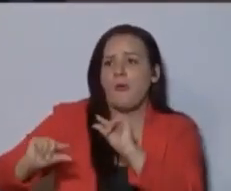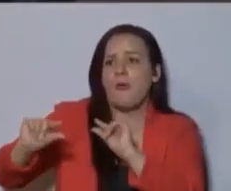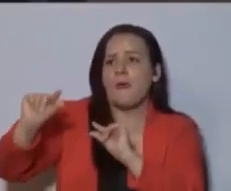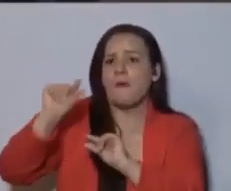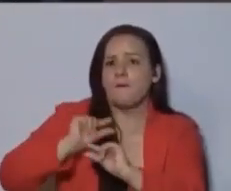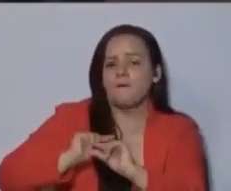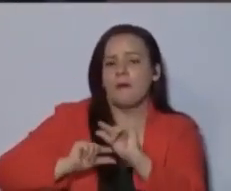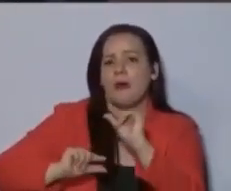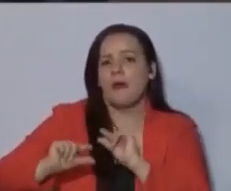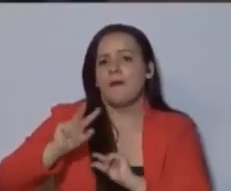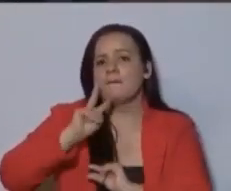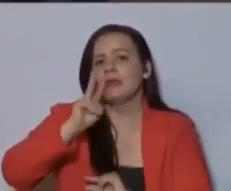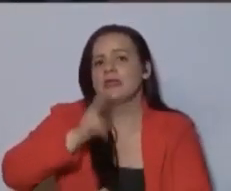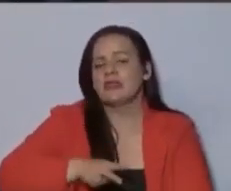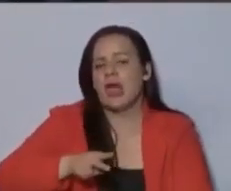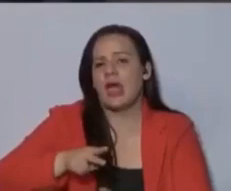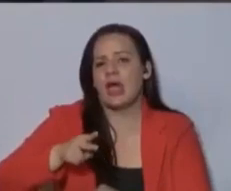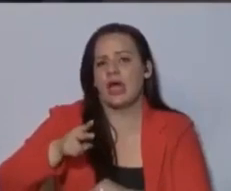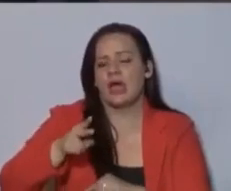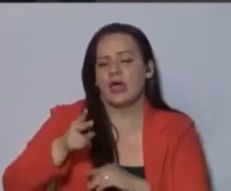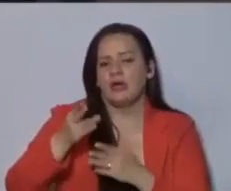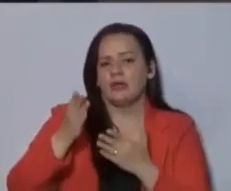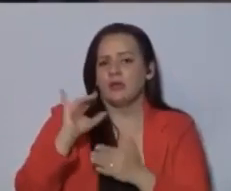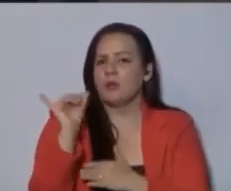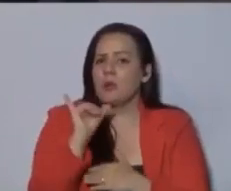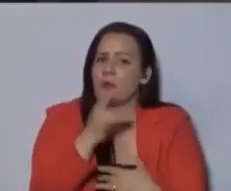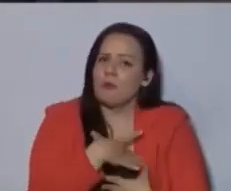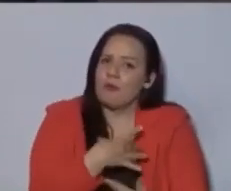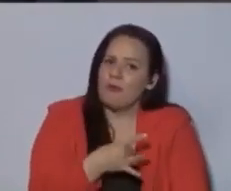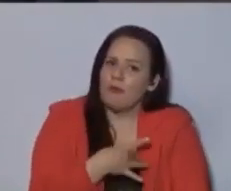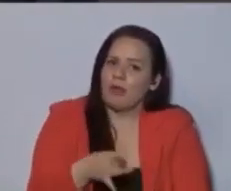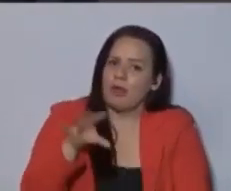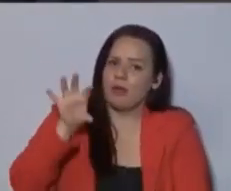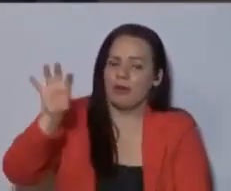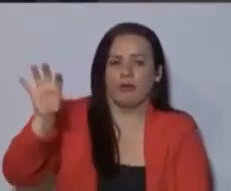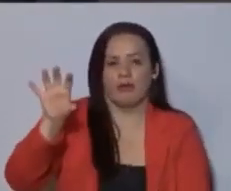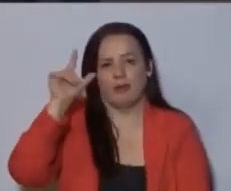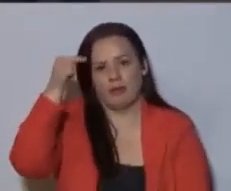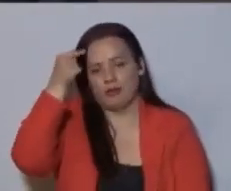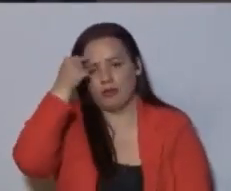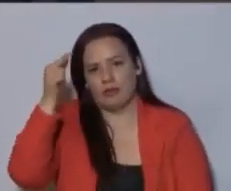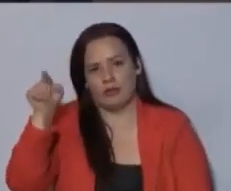verdad a conveniencia.